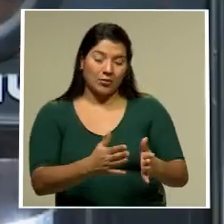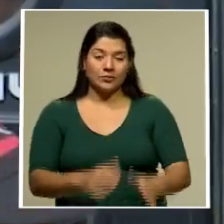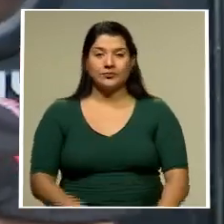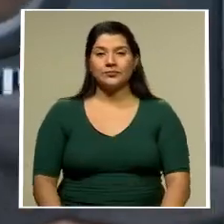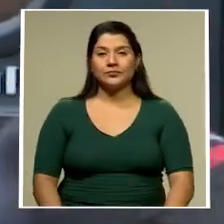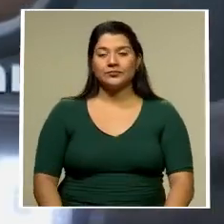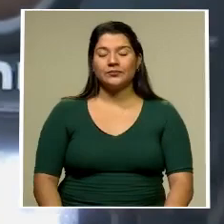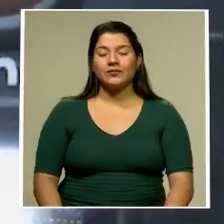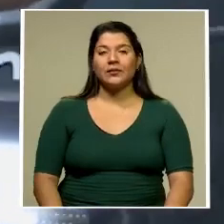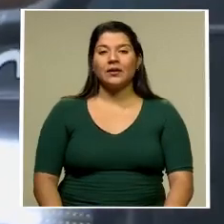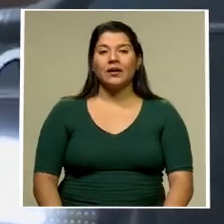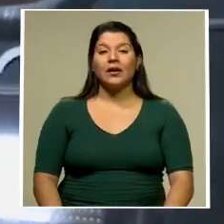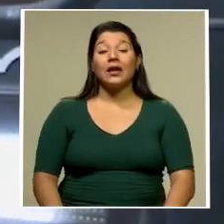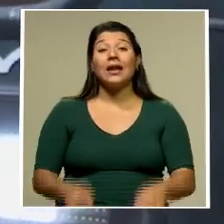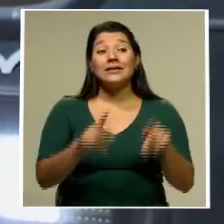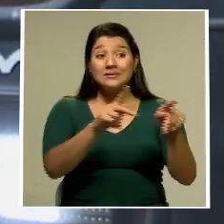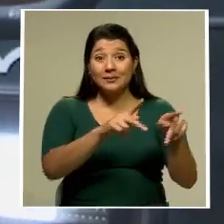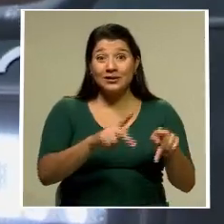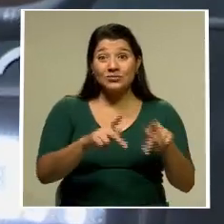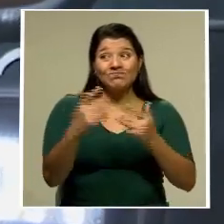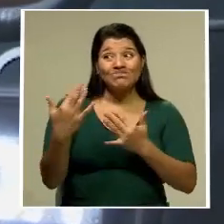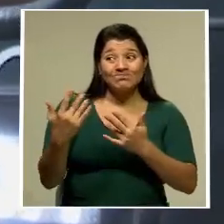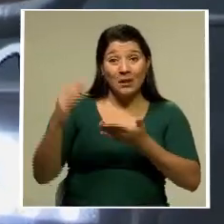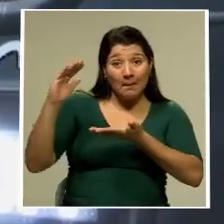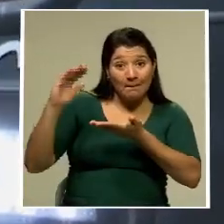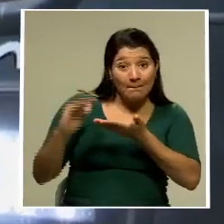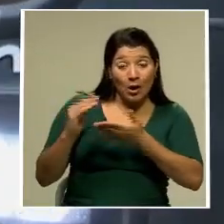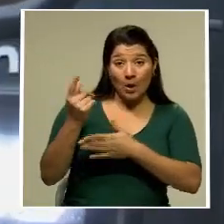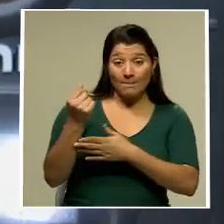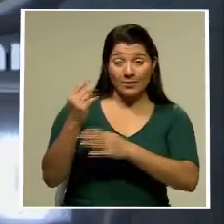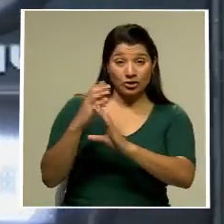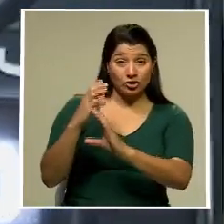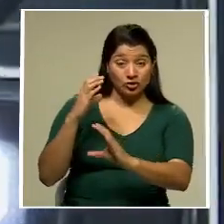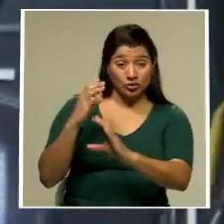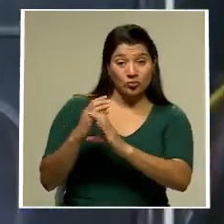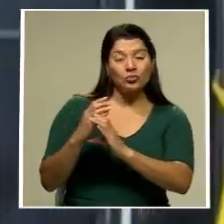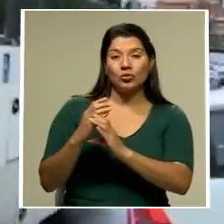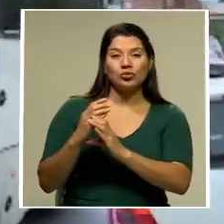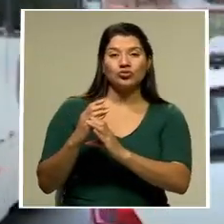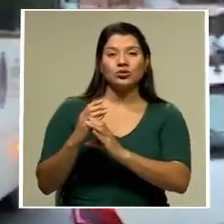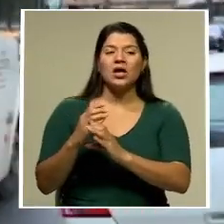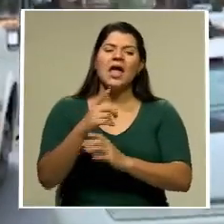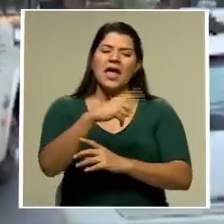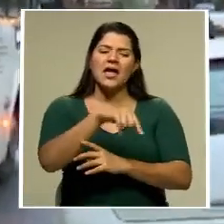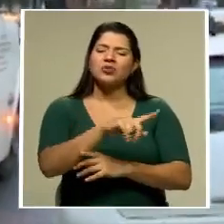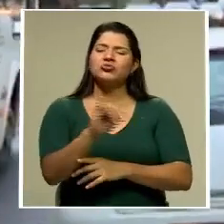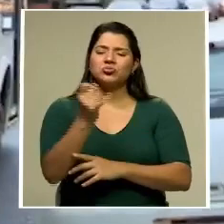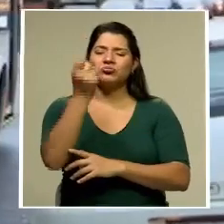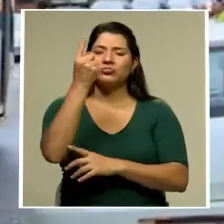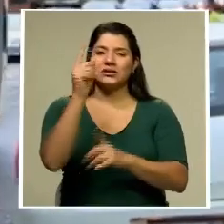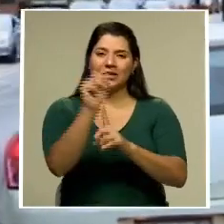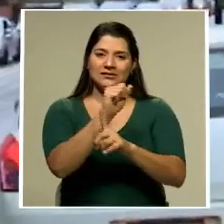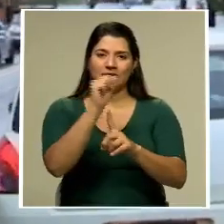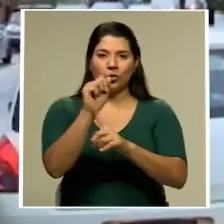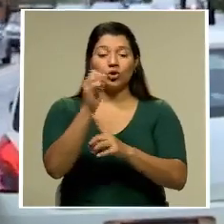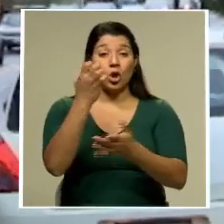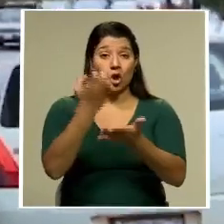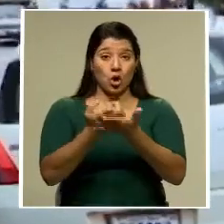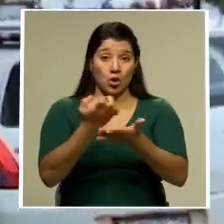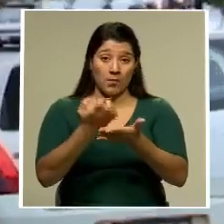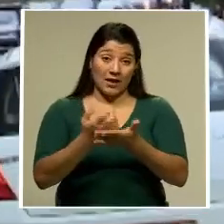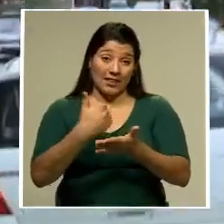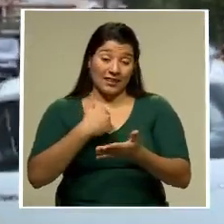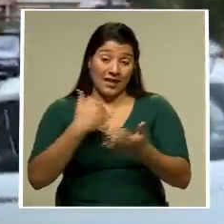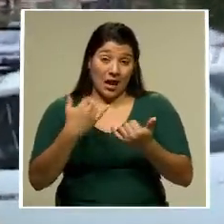costarricenses. A pesar de que los usuarios esperaban una disminución en las tarifas de los autobuses, son conscientes de la situación económica de